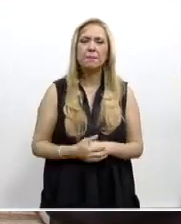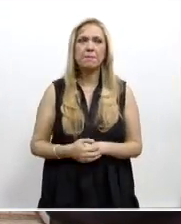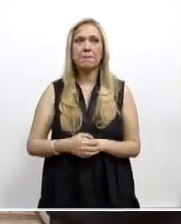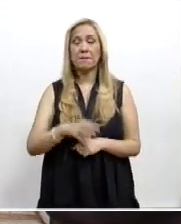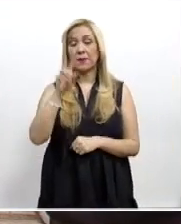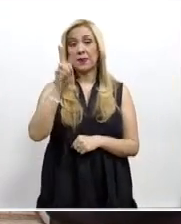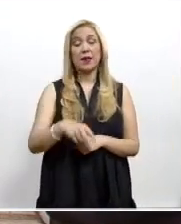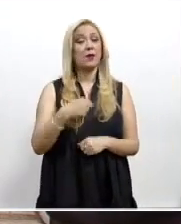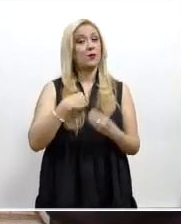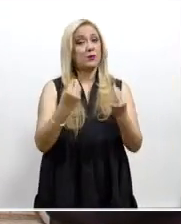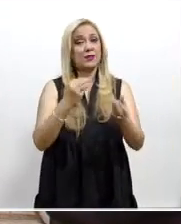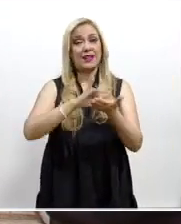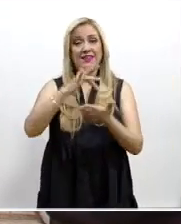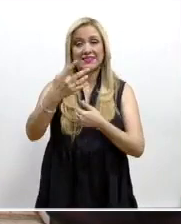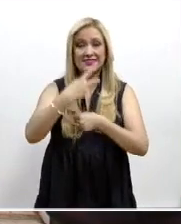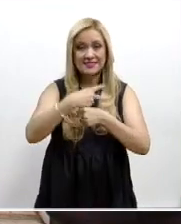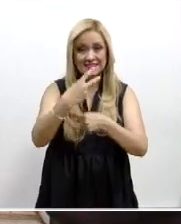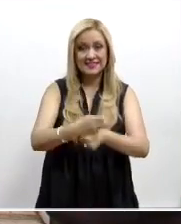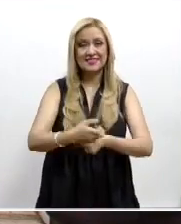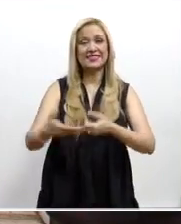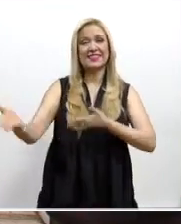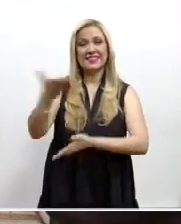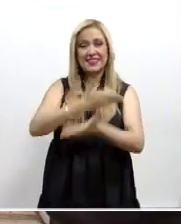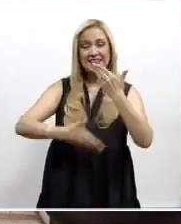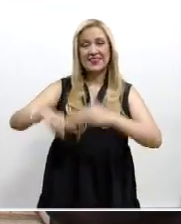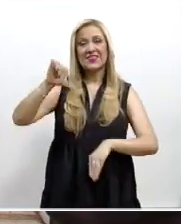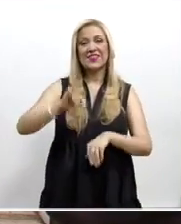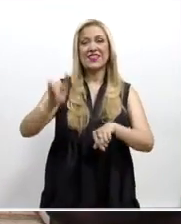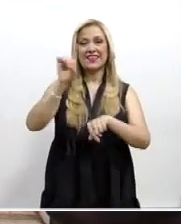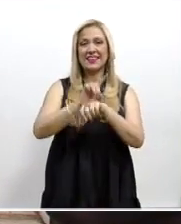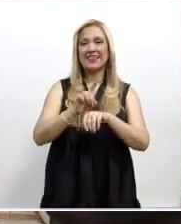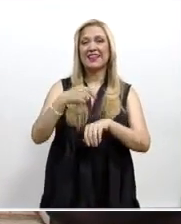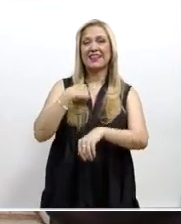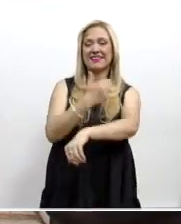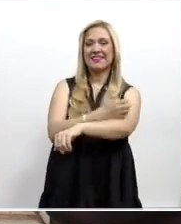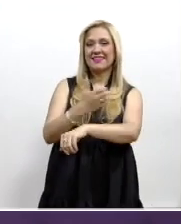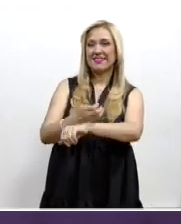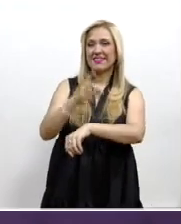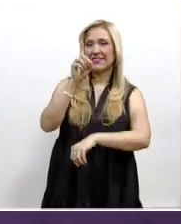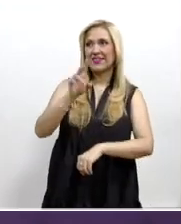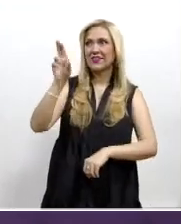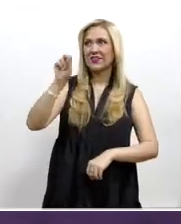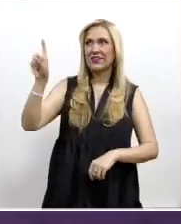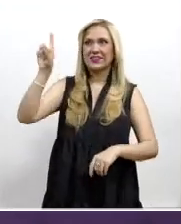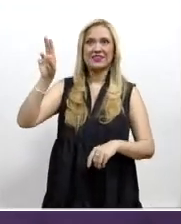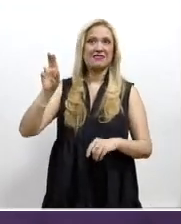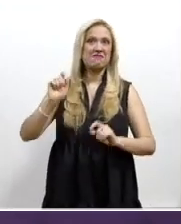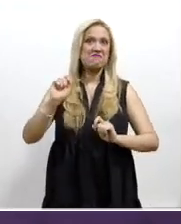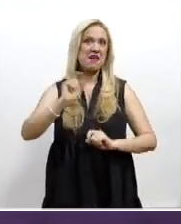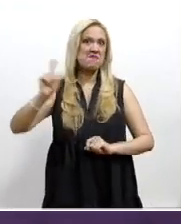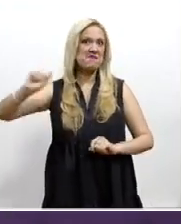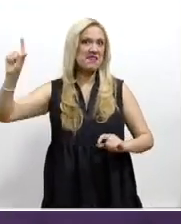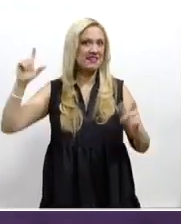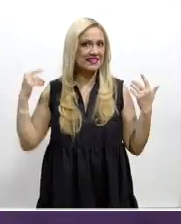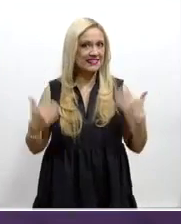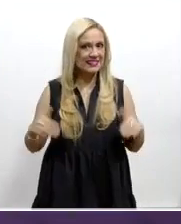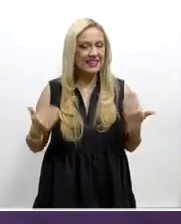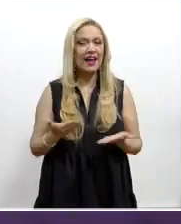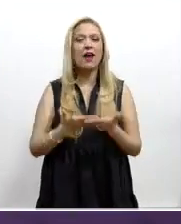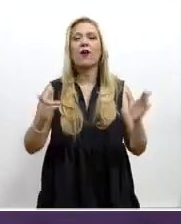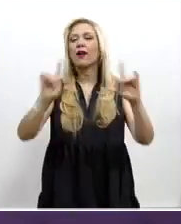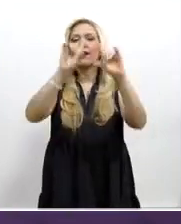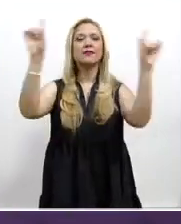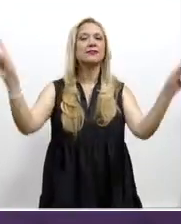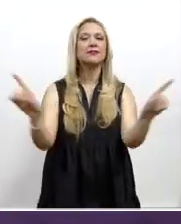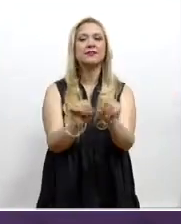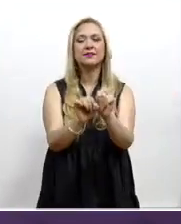es que estoy muy agradecido por la invitación y haber compartido el panel con los doctores. Y creo que todo se resume